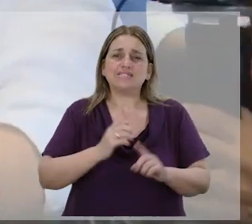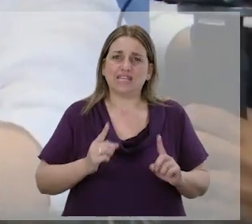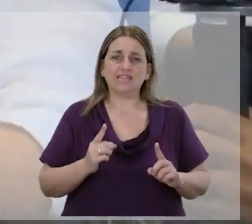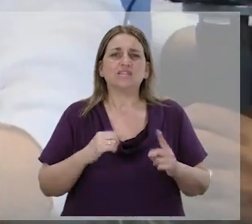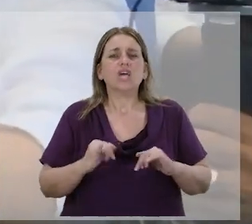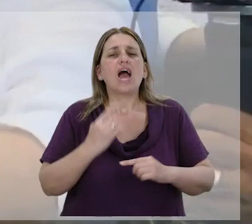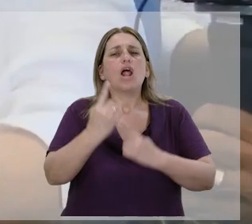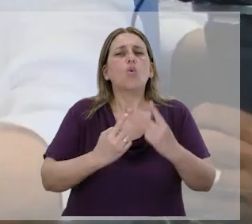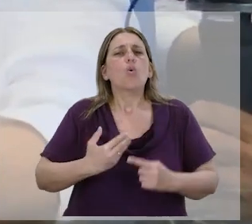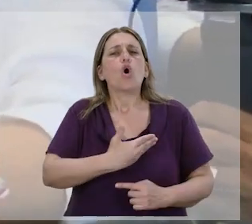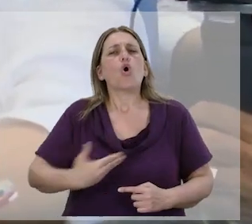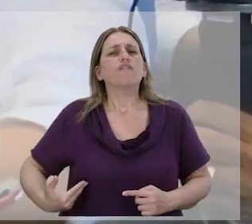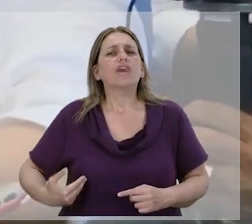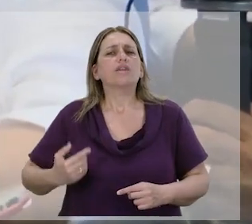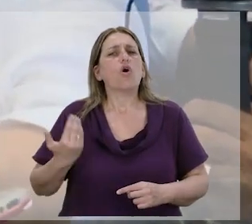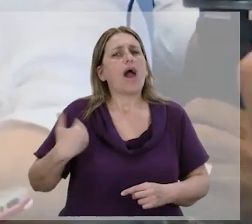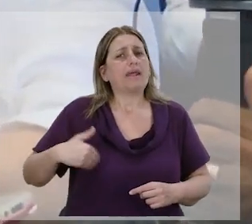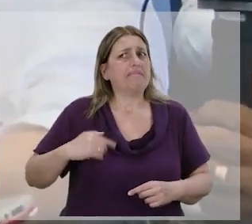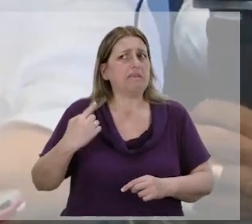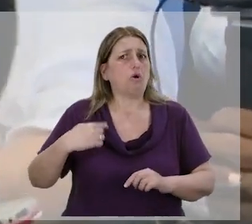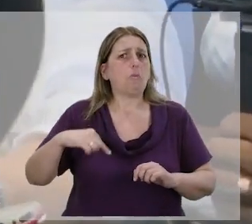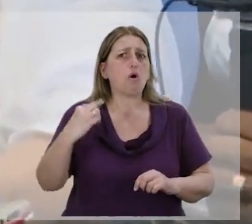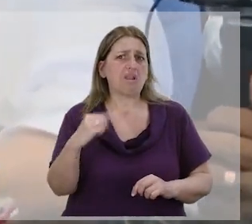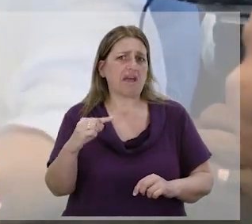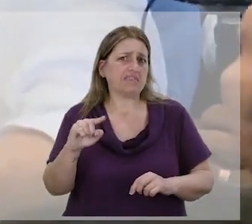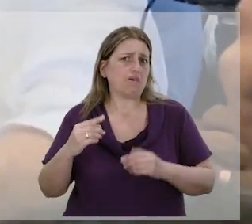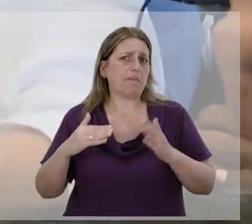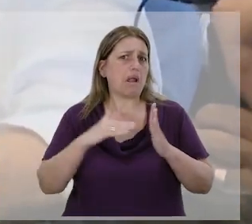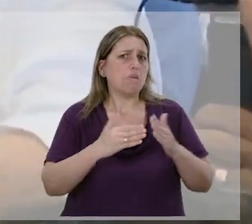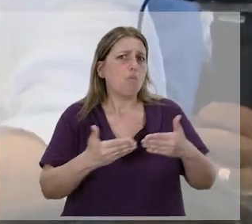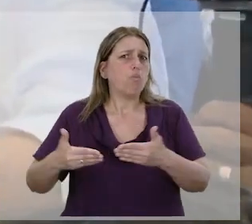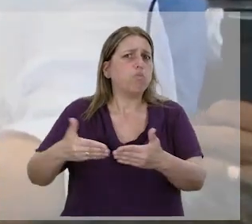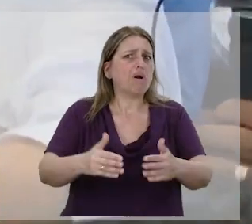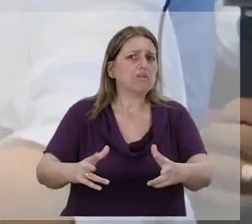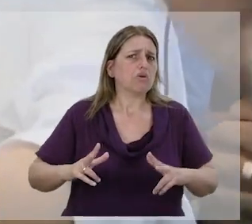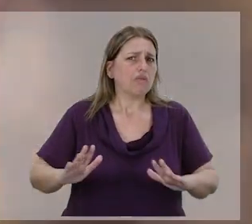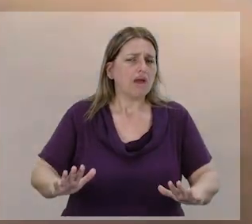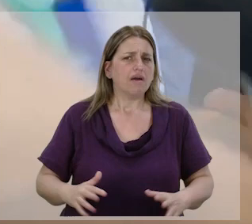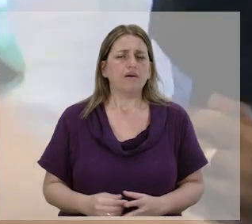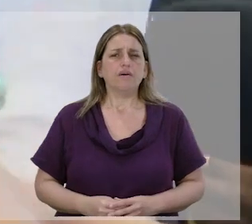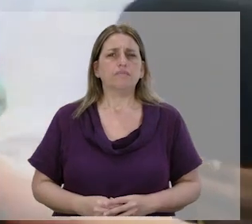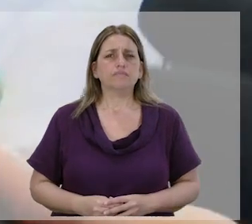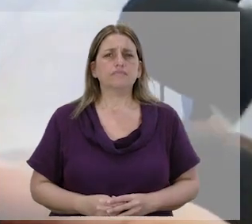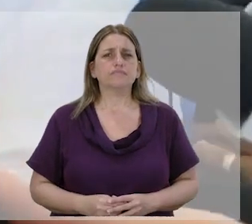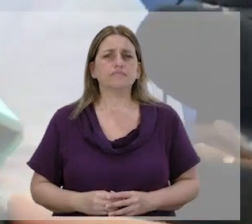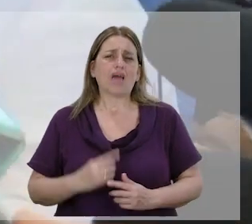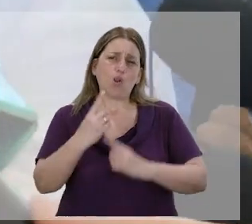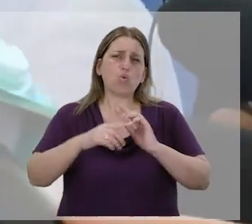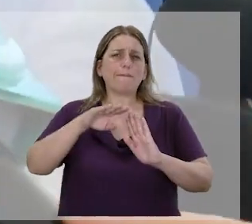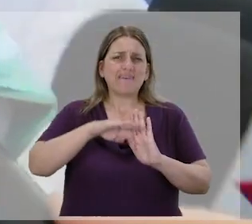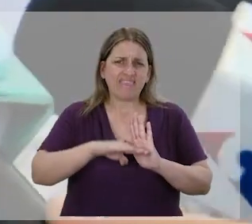ya algunas medidas del gobierno argentino que fueron negativas para el puerto de Nueva Palmira?